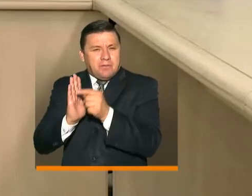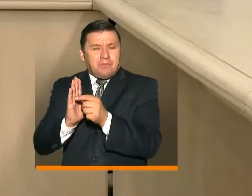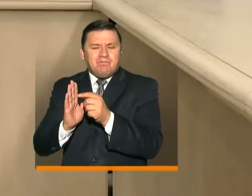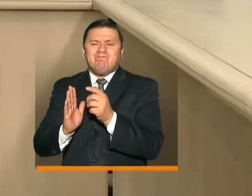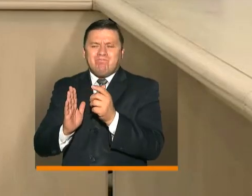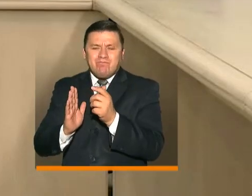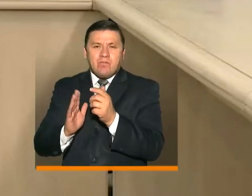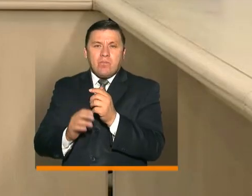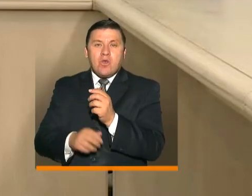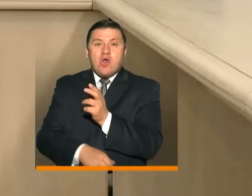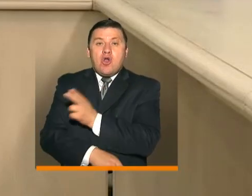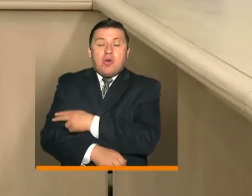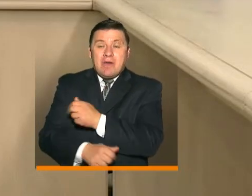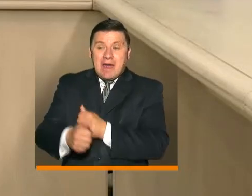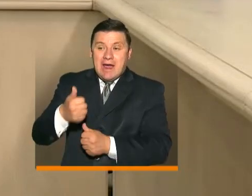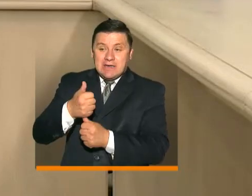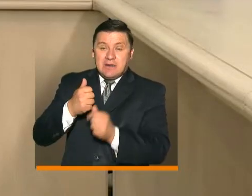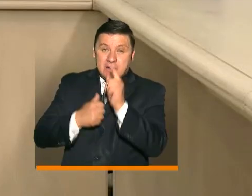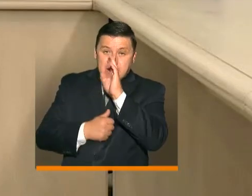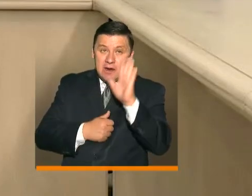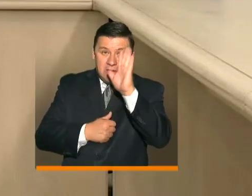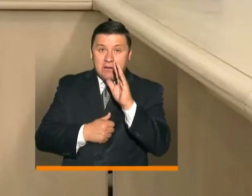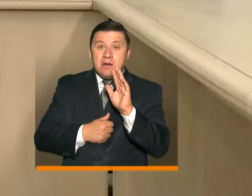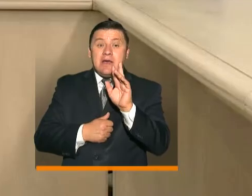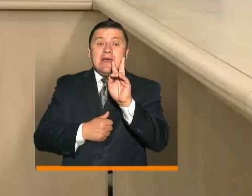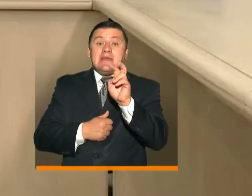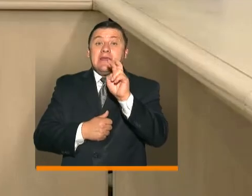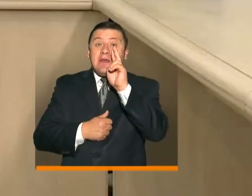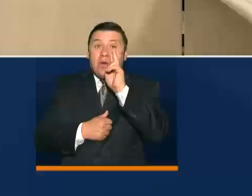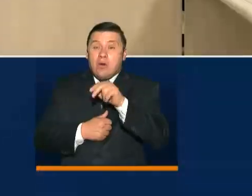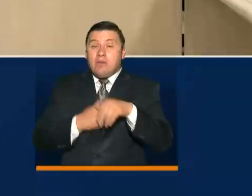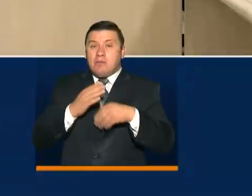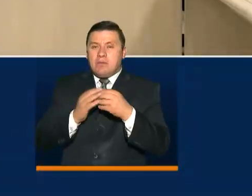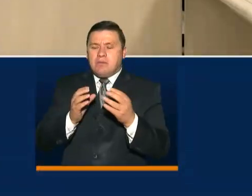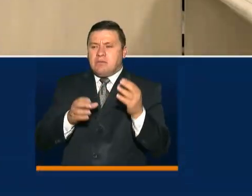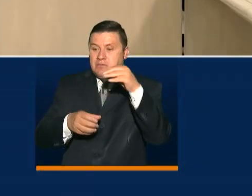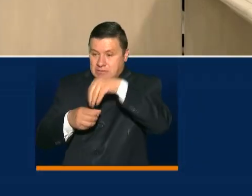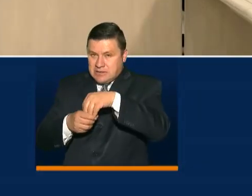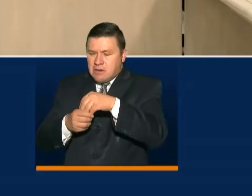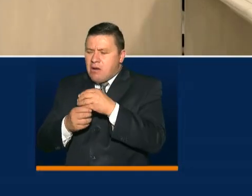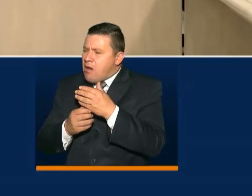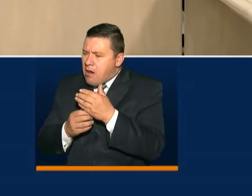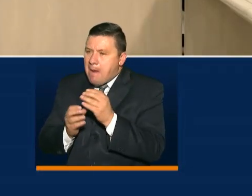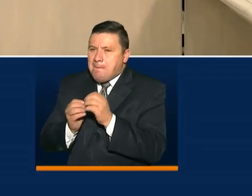llevar al Comité Asesor Nacional el 7 de junio la posibilidad de ampliar